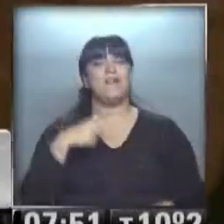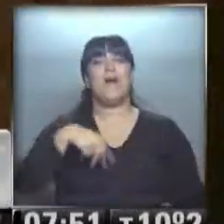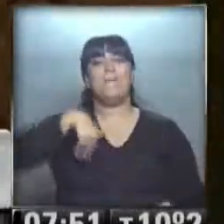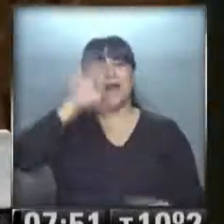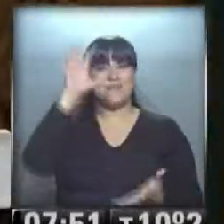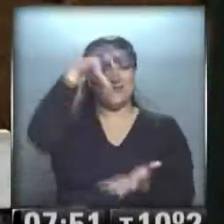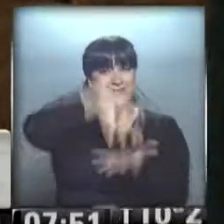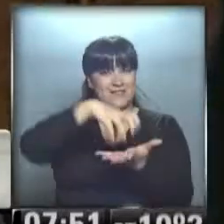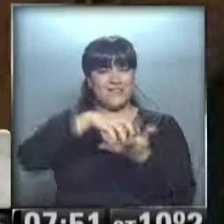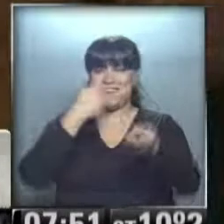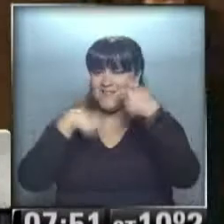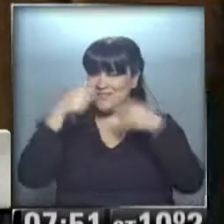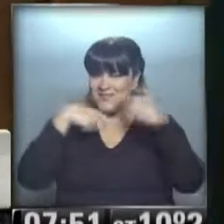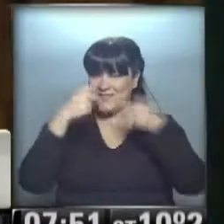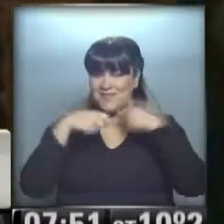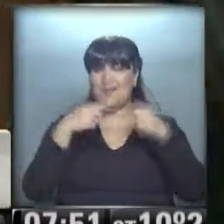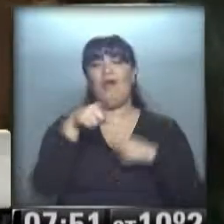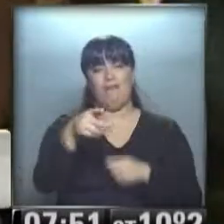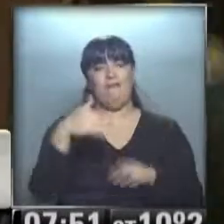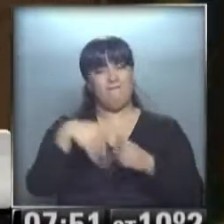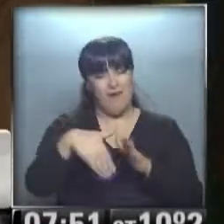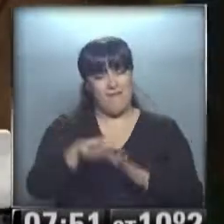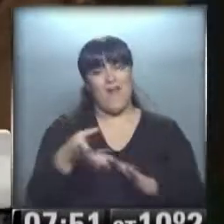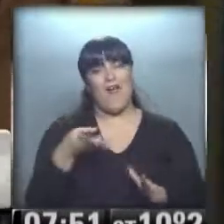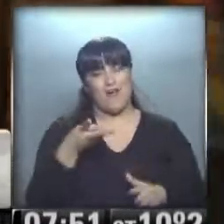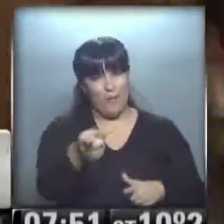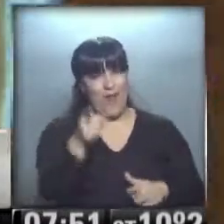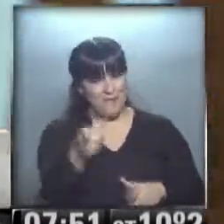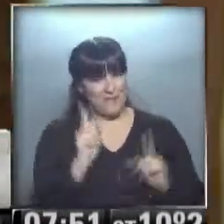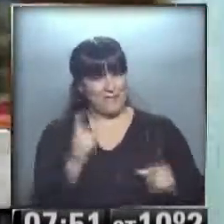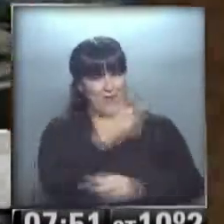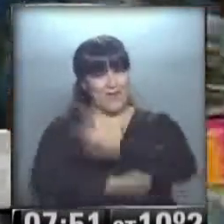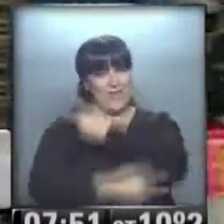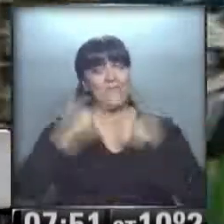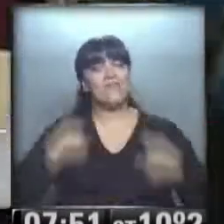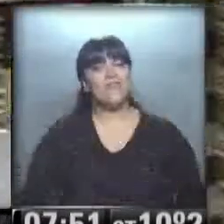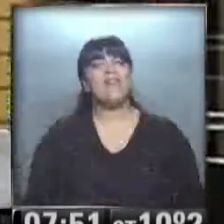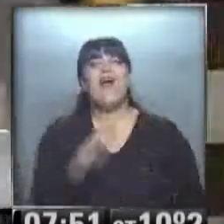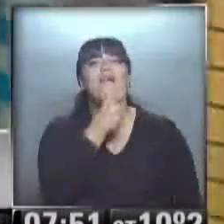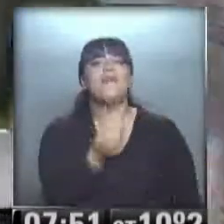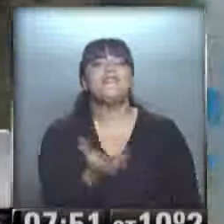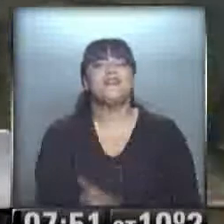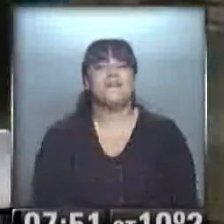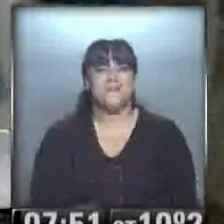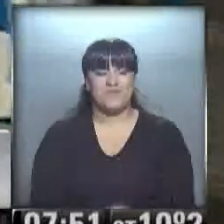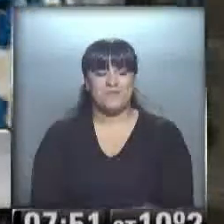aquí yo se lo voy a comprar esa es bueno qué les parece al es silvia